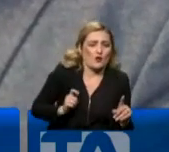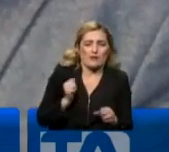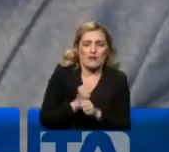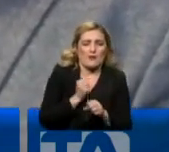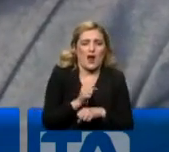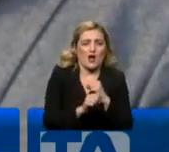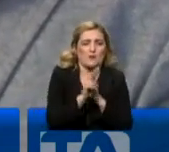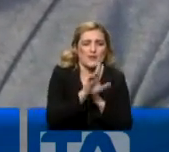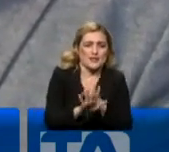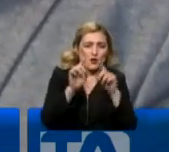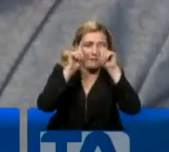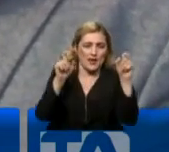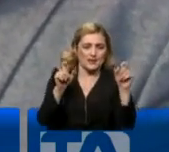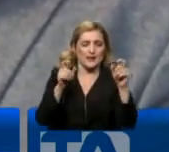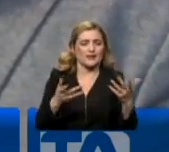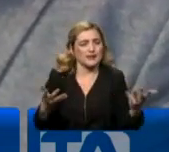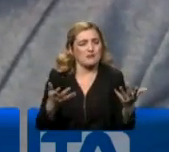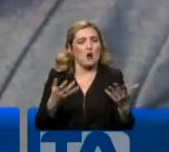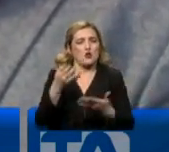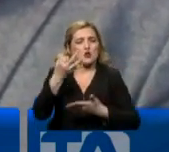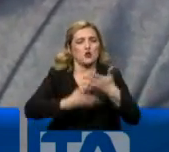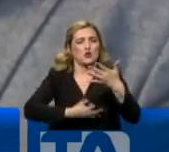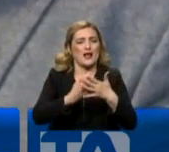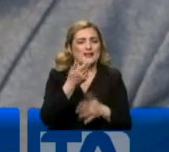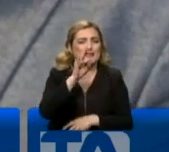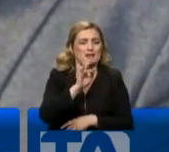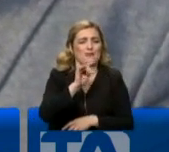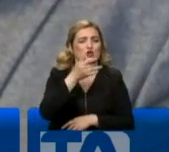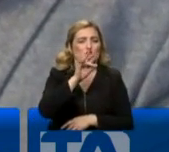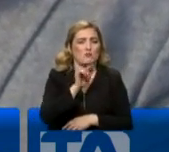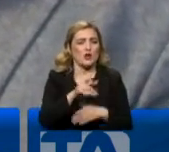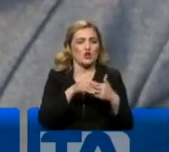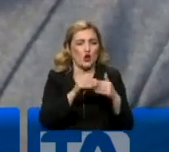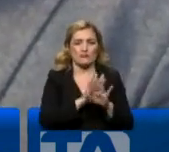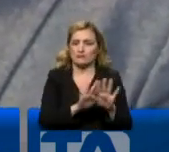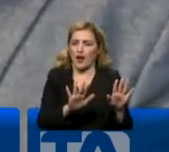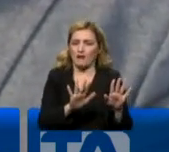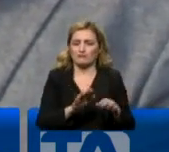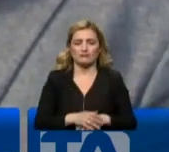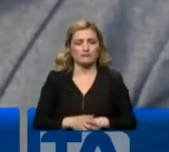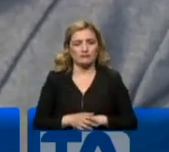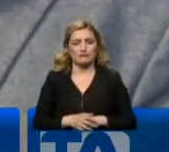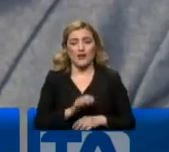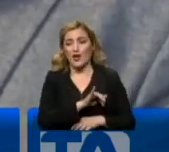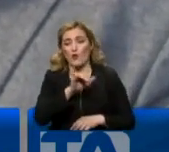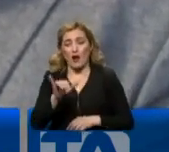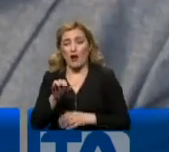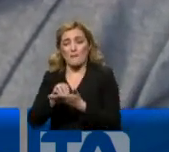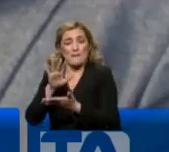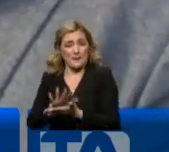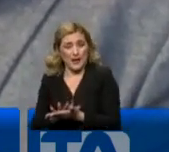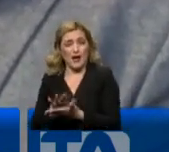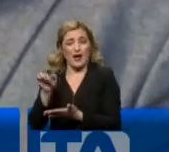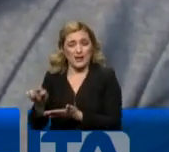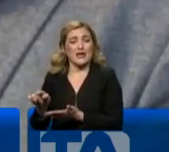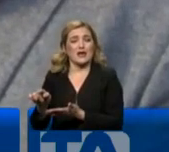trabajando 25 años, tendría alrededor de 17 mil, 18 mil dólares. Con el mismo mecanismo que se plantea,